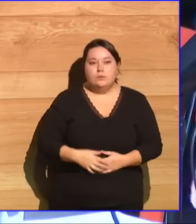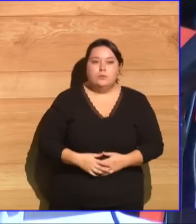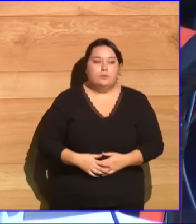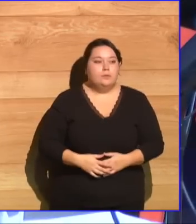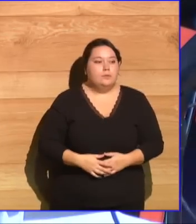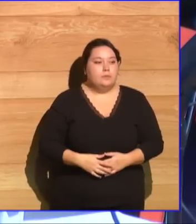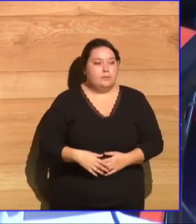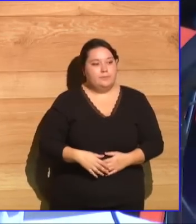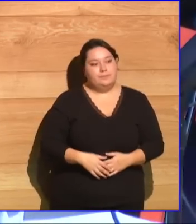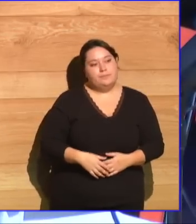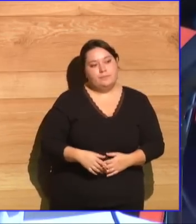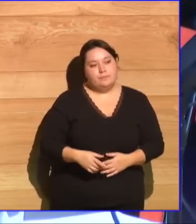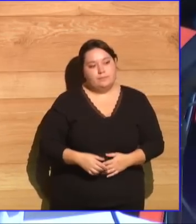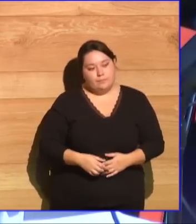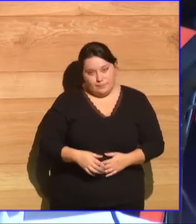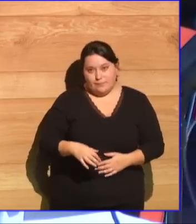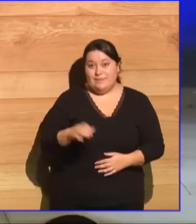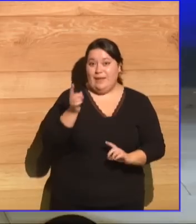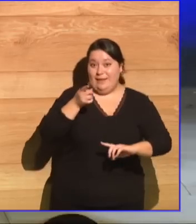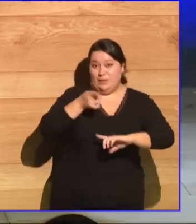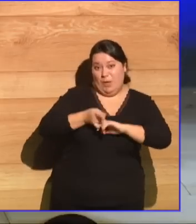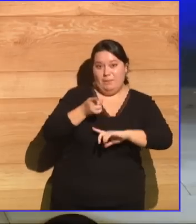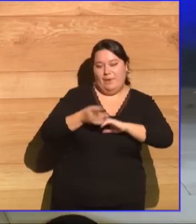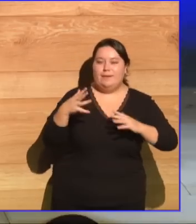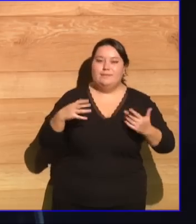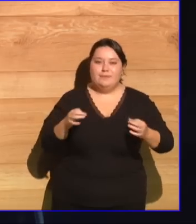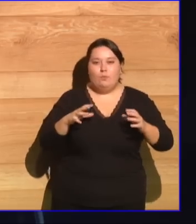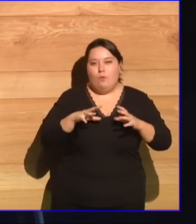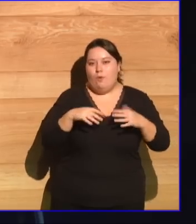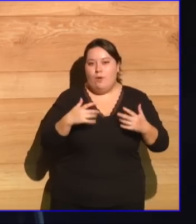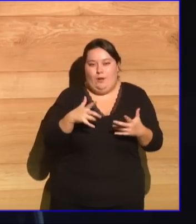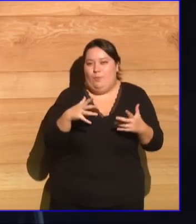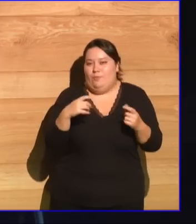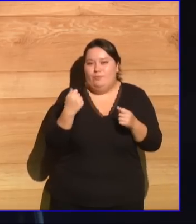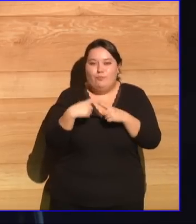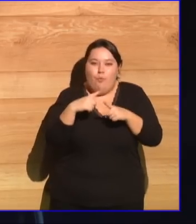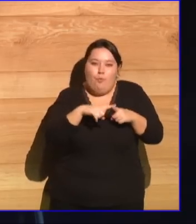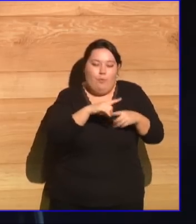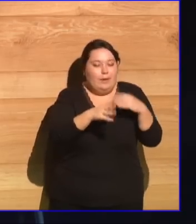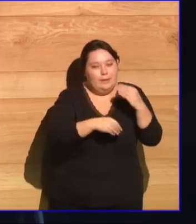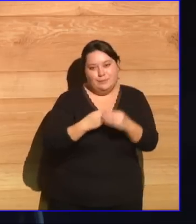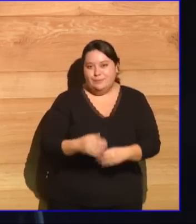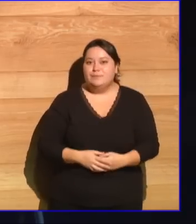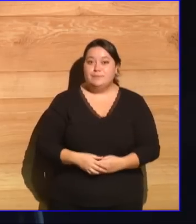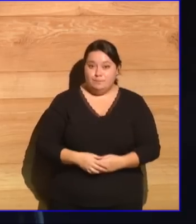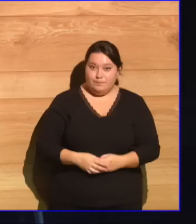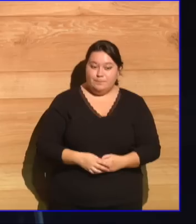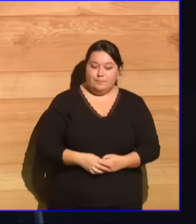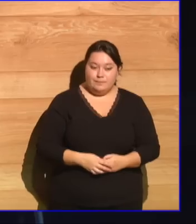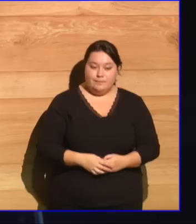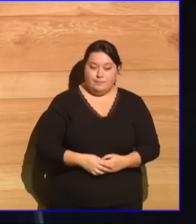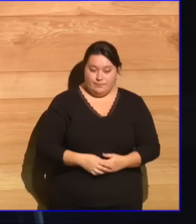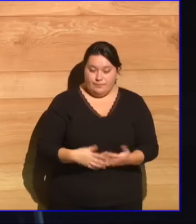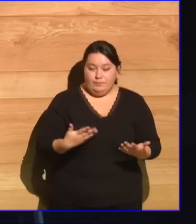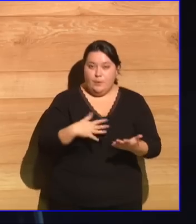Oscars. Spielberg, la gran manzana. Spielberg, el amasijo de hierros. ¿Qué te parece? Bueno, entonces, vamos a hablar de